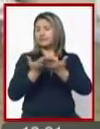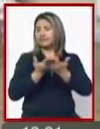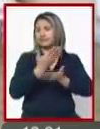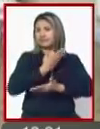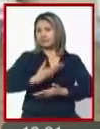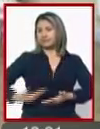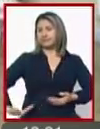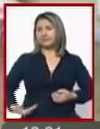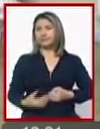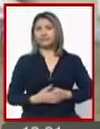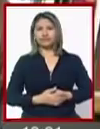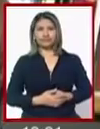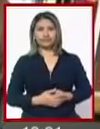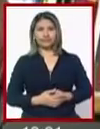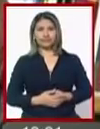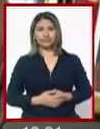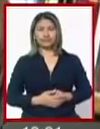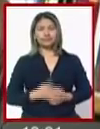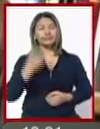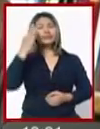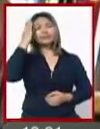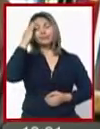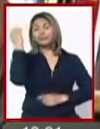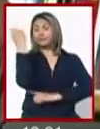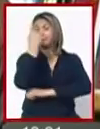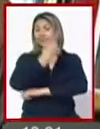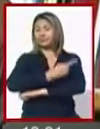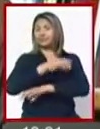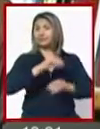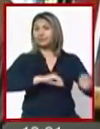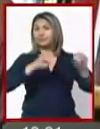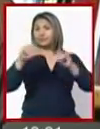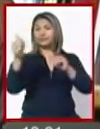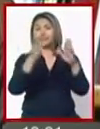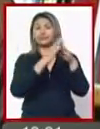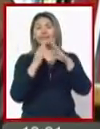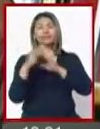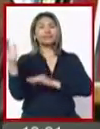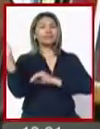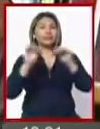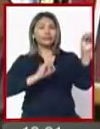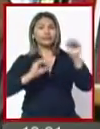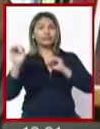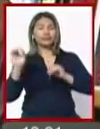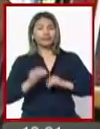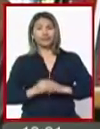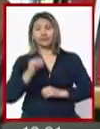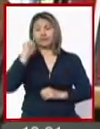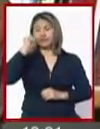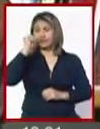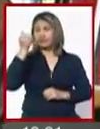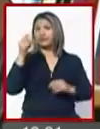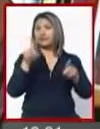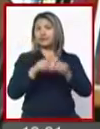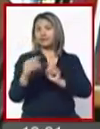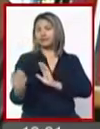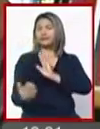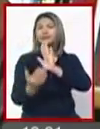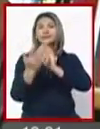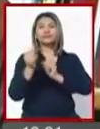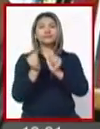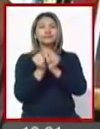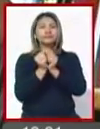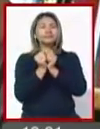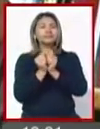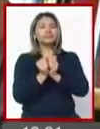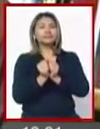primer mandatario del estado. Y reconociendo ese día, también trasladarlo a otra ciudad como es Oruro. Y esperemos que mañana también pueda estar presente el